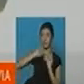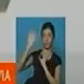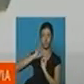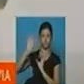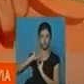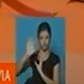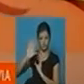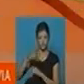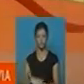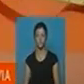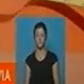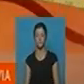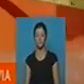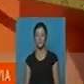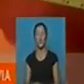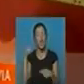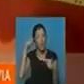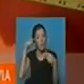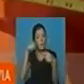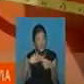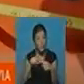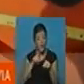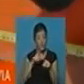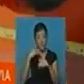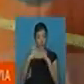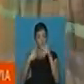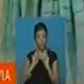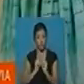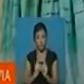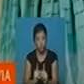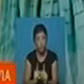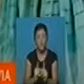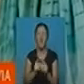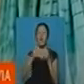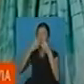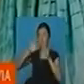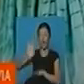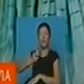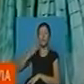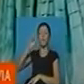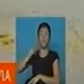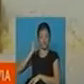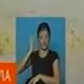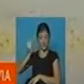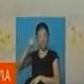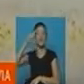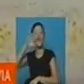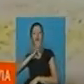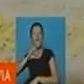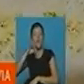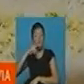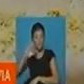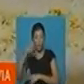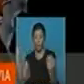exportaciones. Con el objetivo de mantener el crecimiento, a principios de 2016, el gobierno de Morales aprobó el